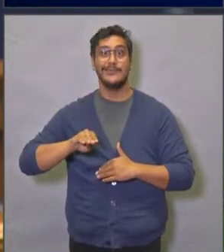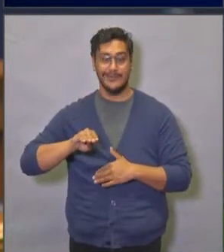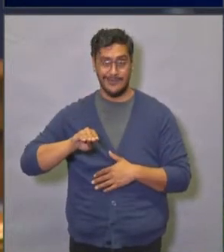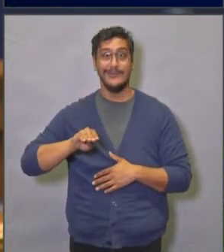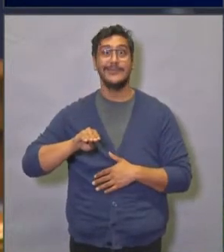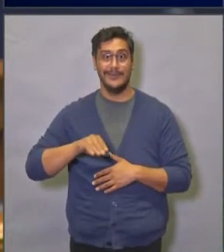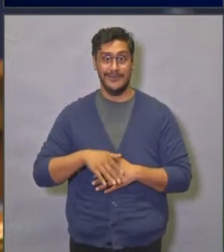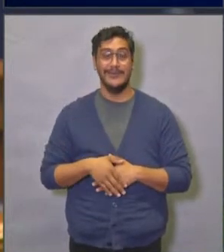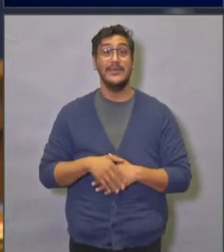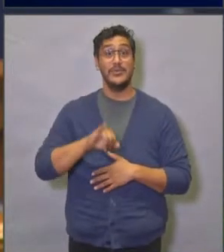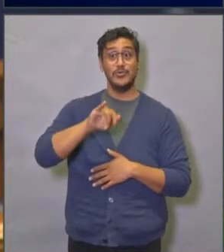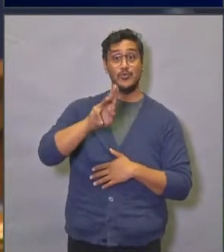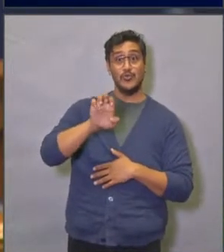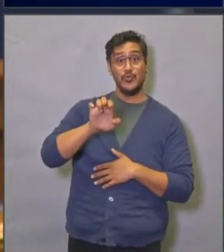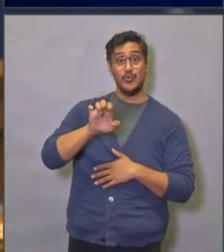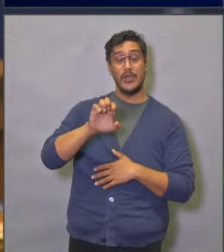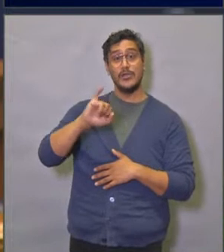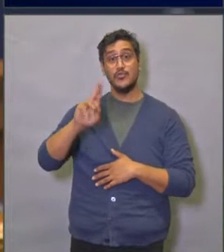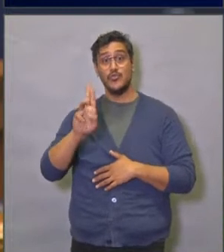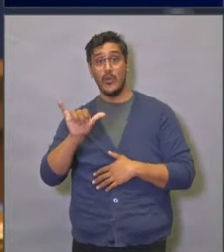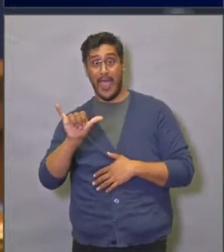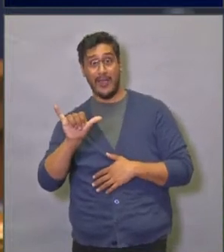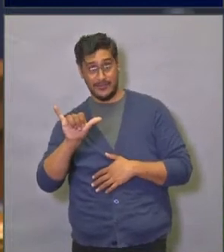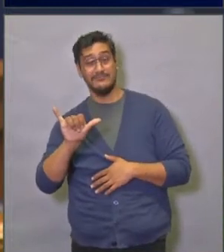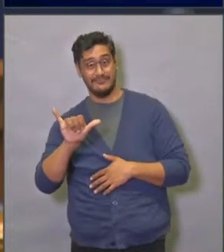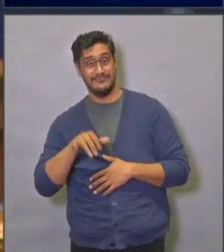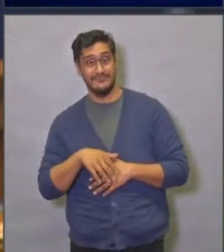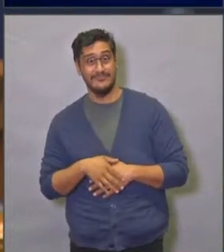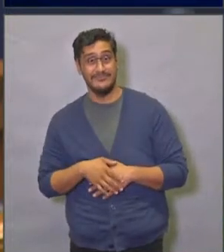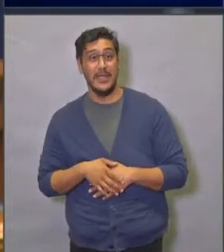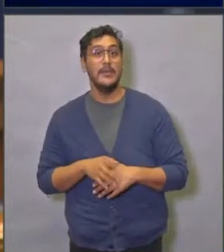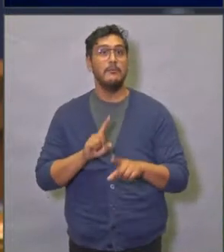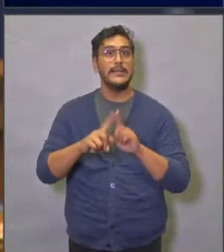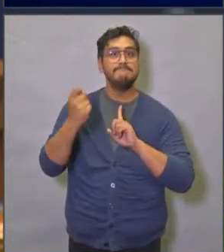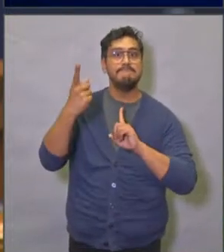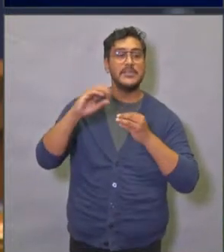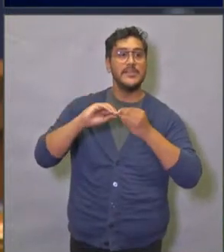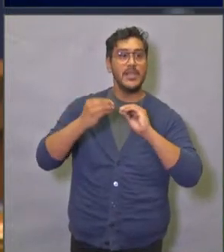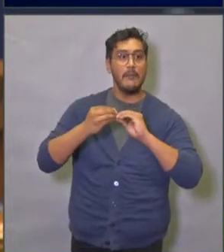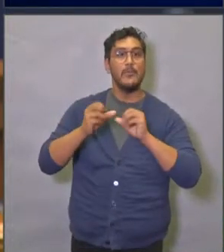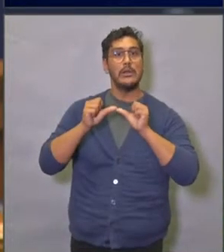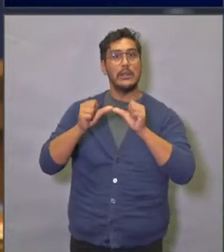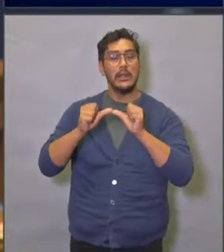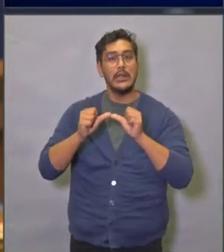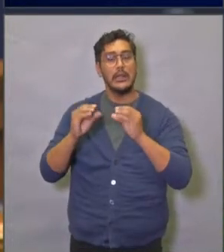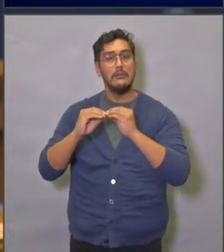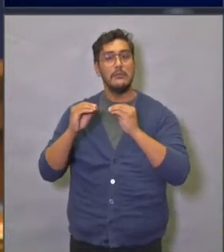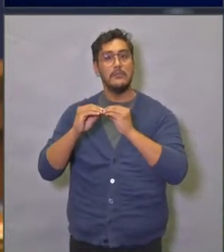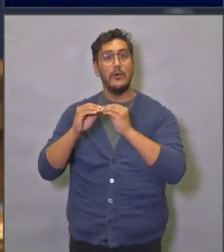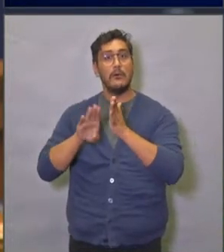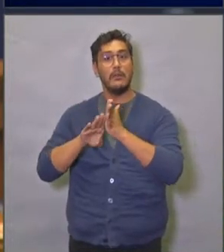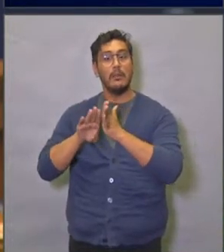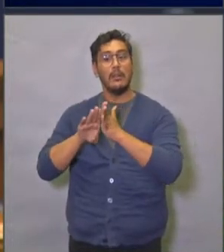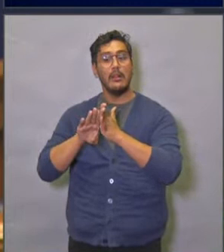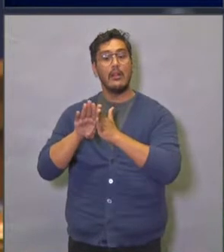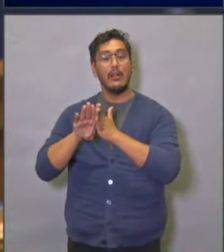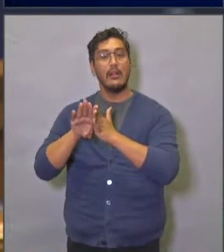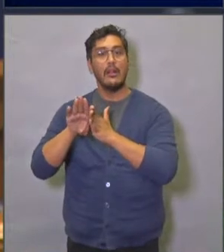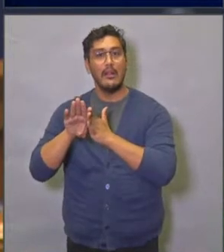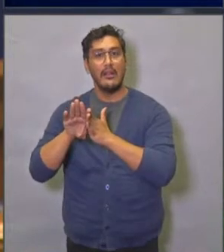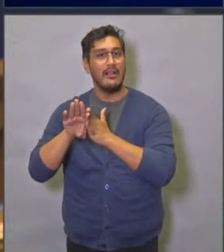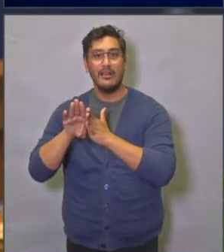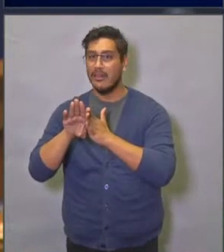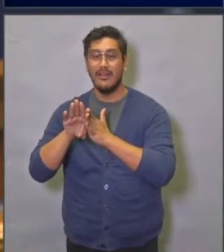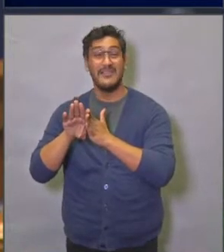10% en junio y julio. Sin embargo, el número sigue siendo más alto del nivel antes de la crisis y